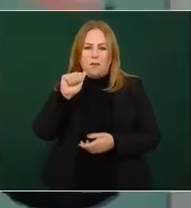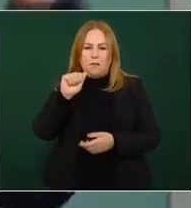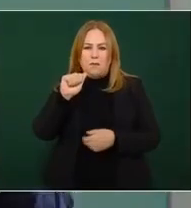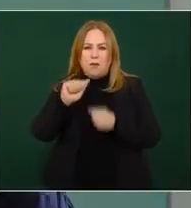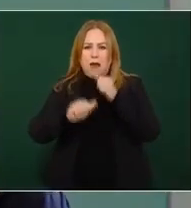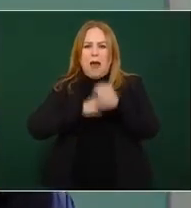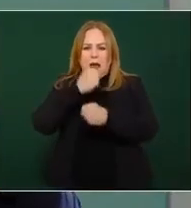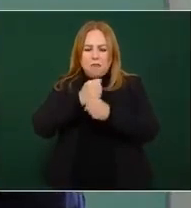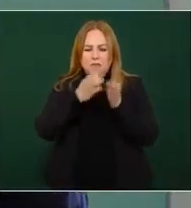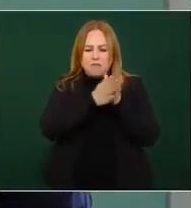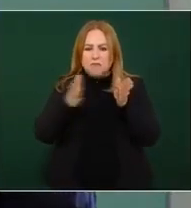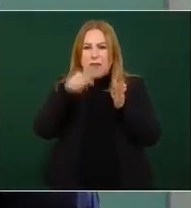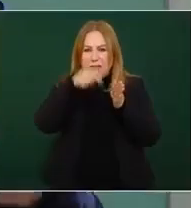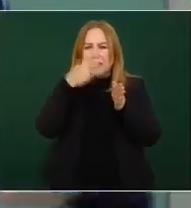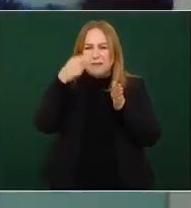Bueno, guerra de reforma,